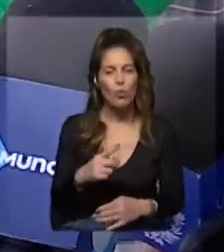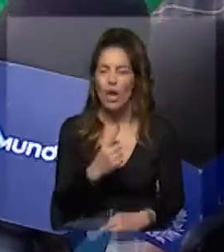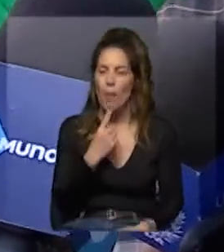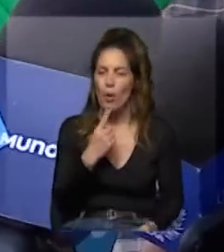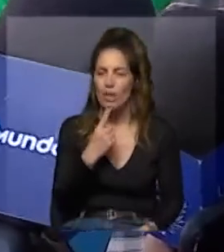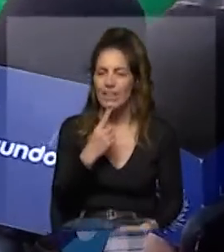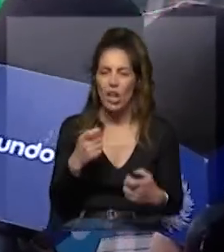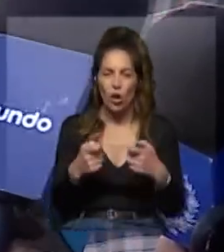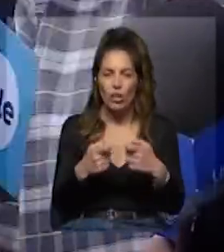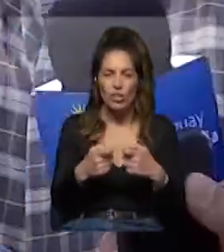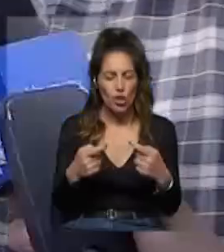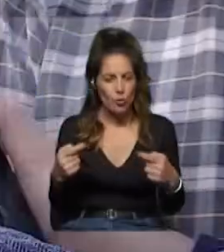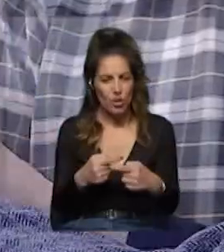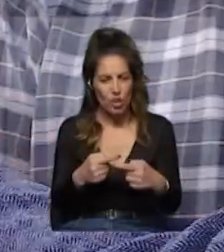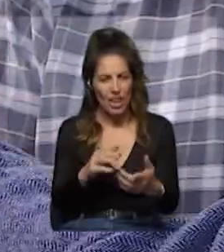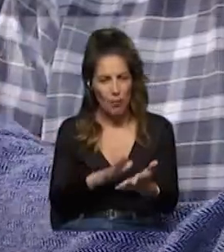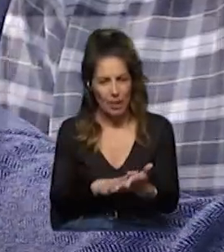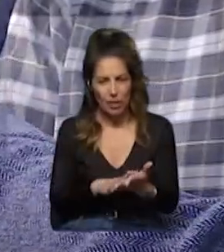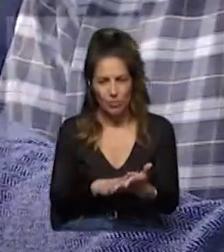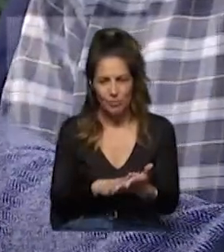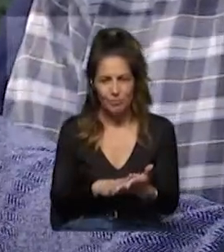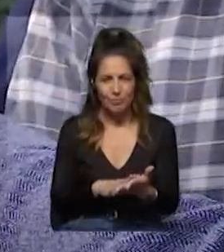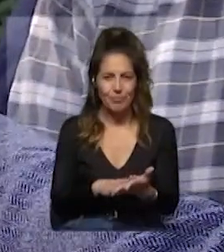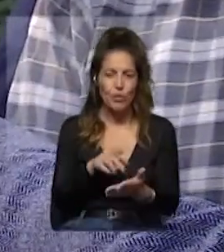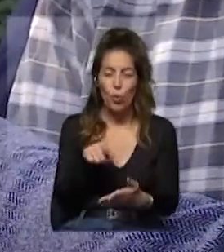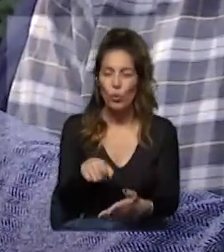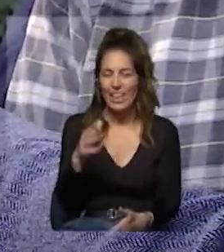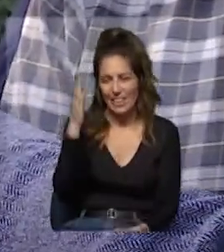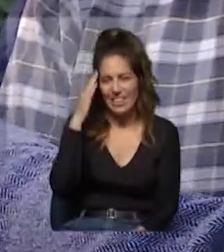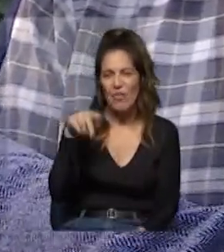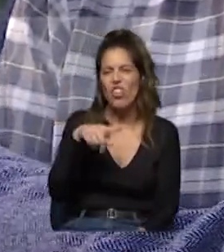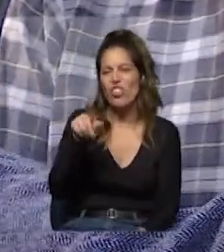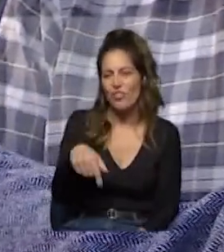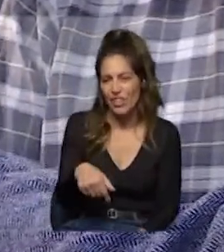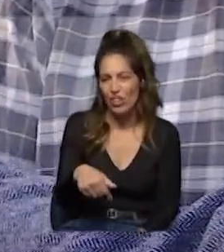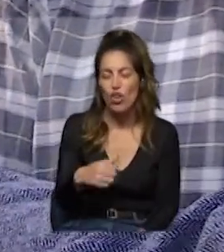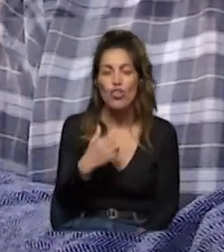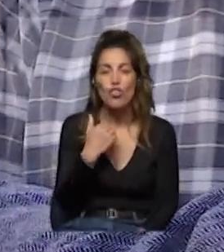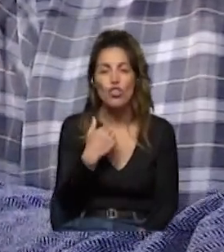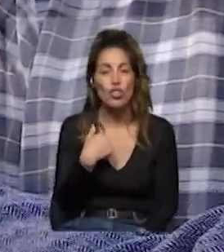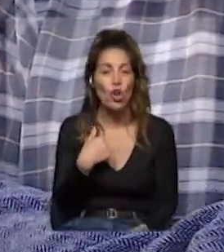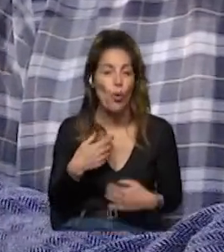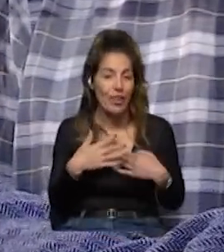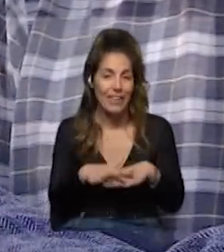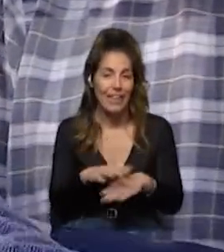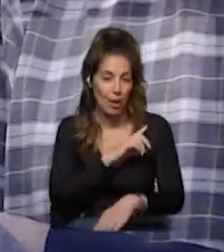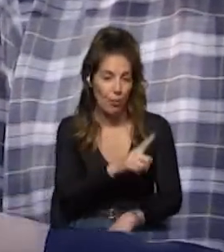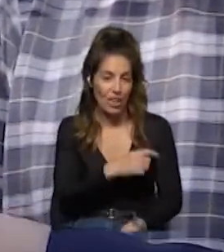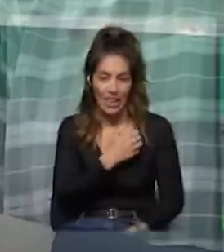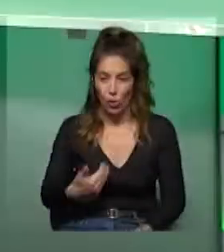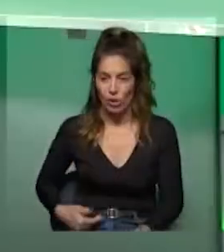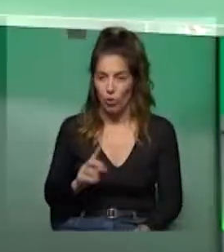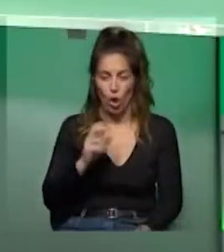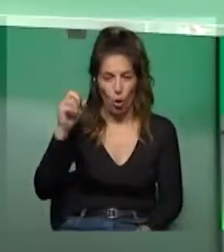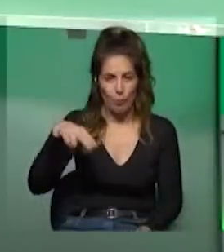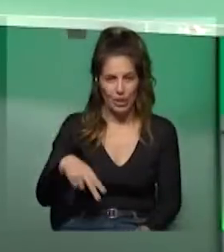coalición y oposición han tenido al respecto y bueno eso ustedes saben de dónde vino No yo como integrante del poder ejecutivo no voy a opinar